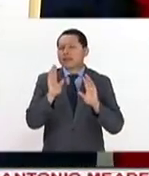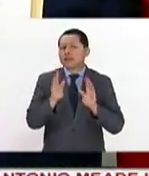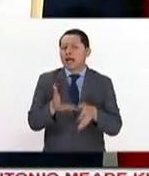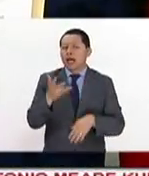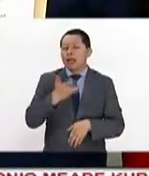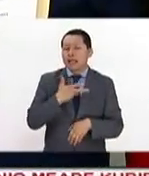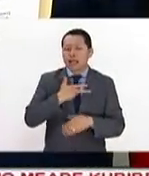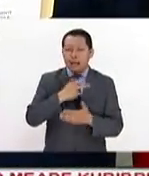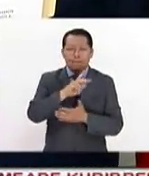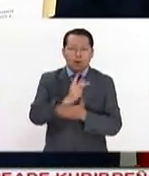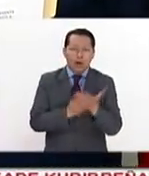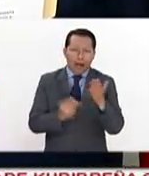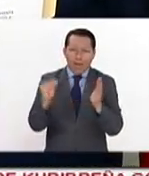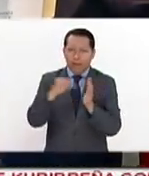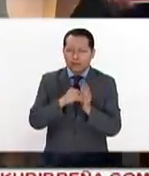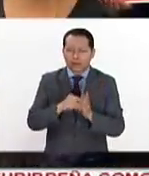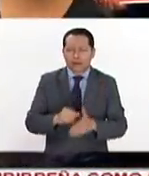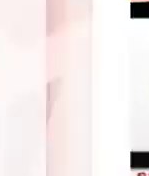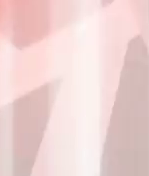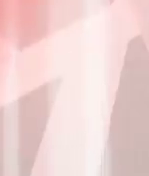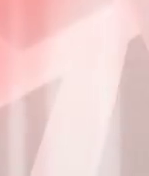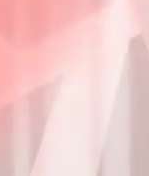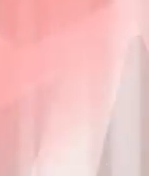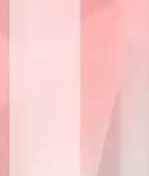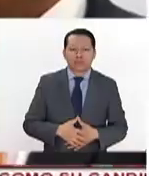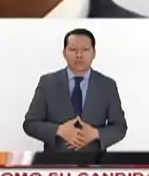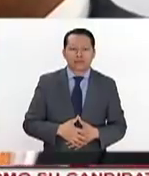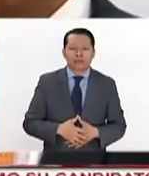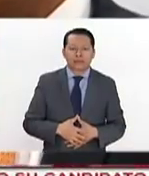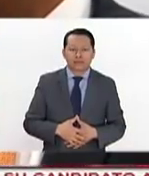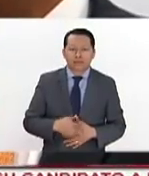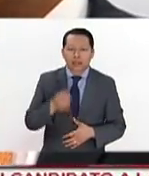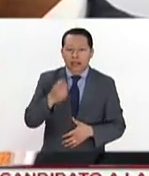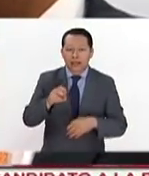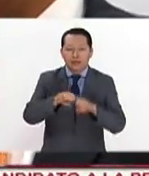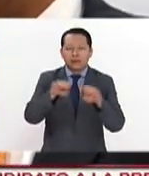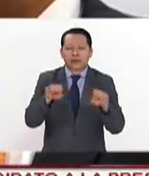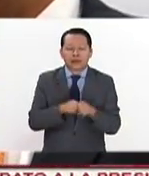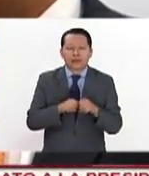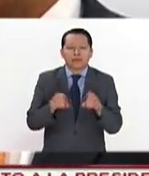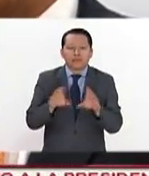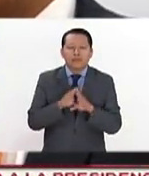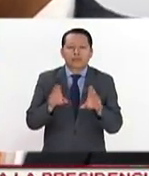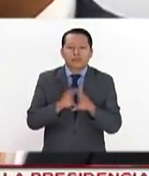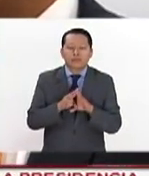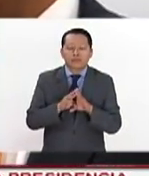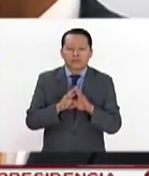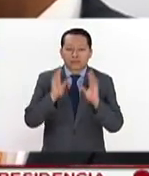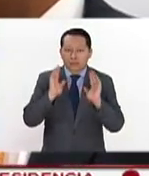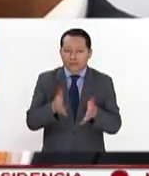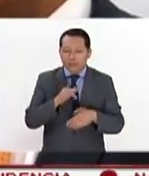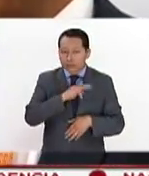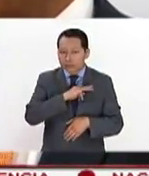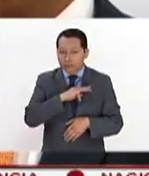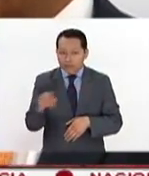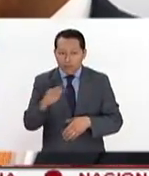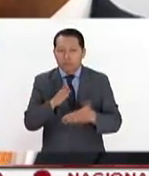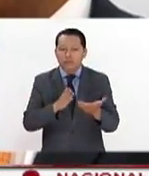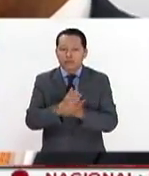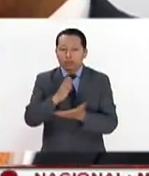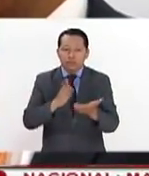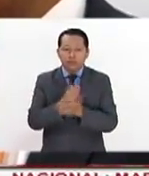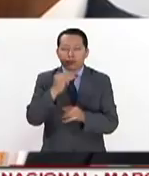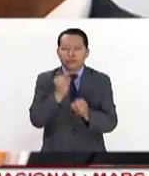otros programas precargados. Estos equipos lo convierte ya en un dispositivo de acceso